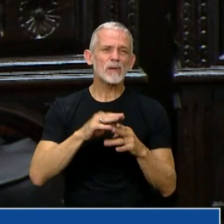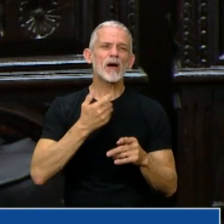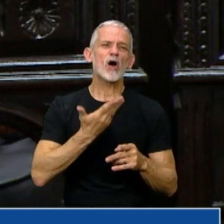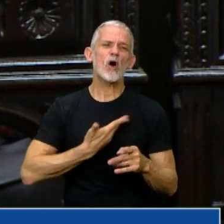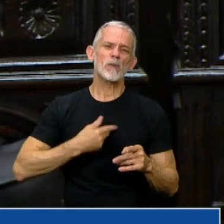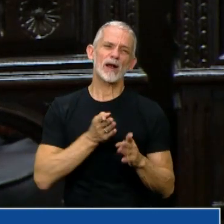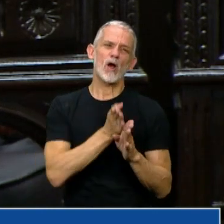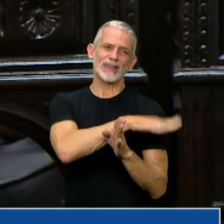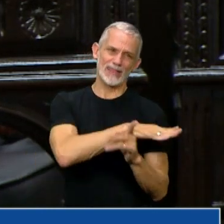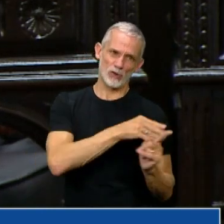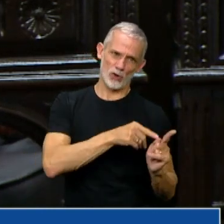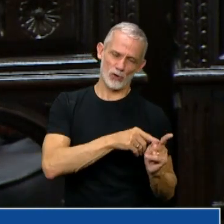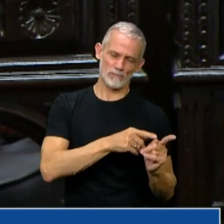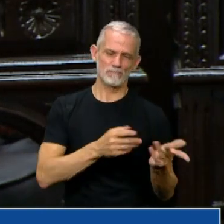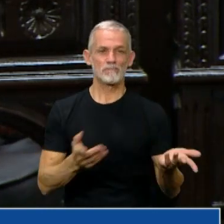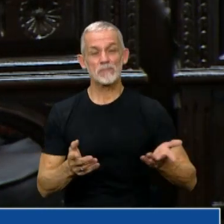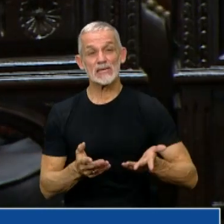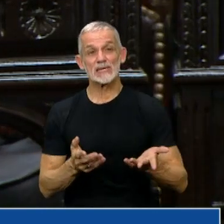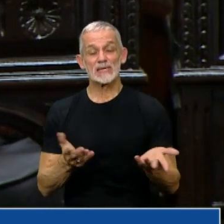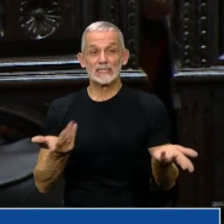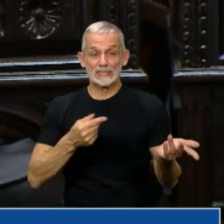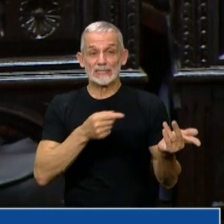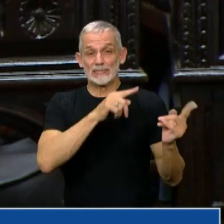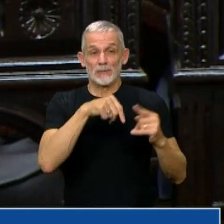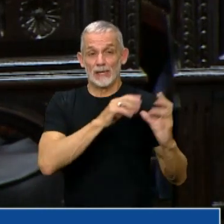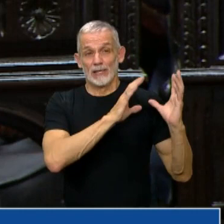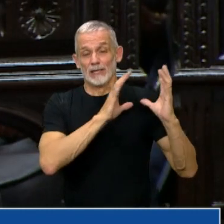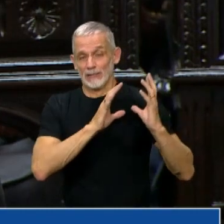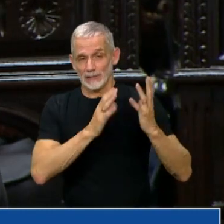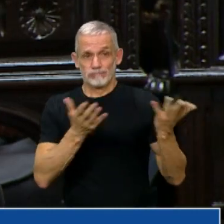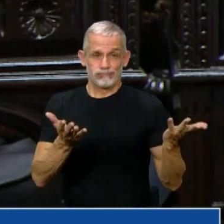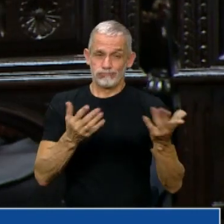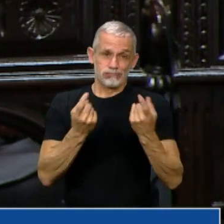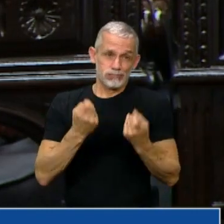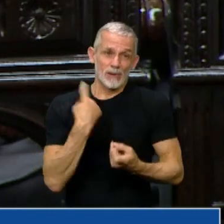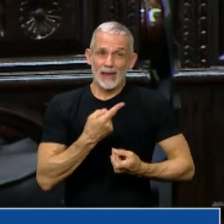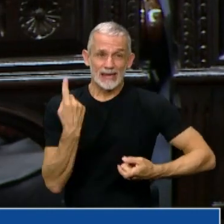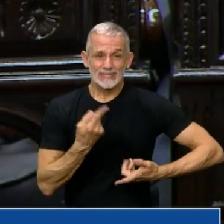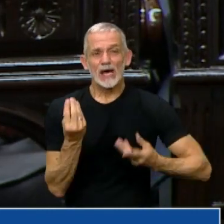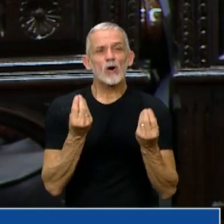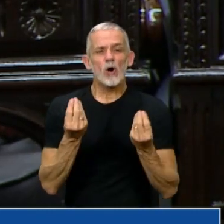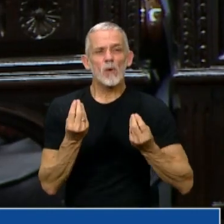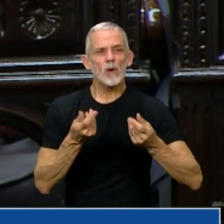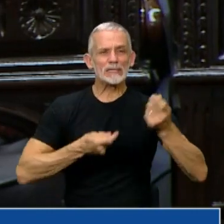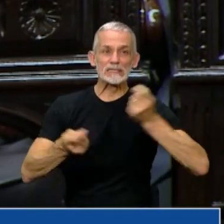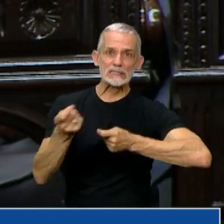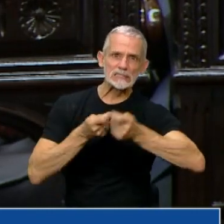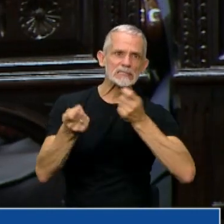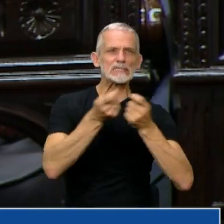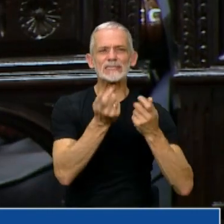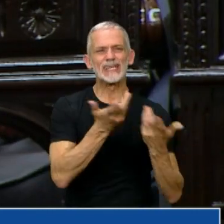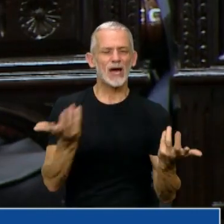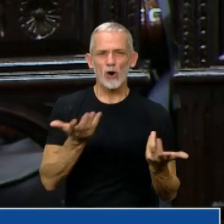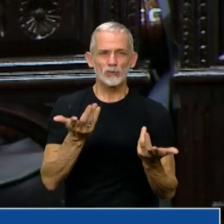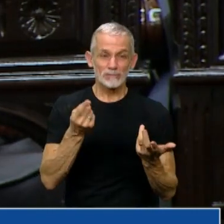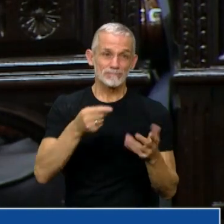anterior. Y eso nos ha generado la necesidad de encarar negociaciones en el marco